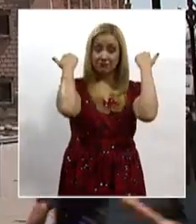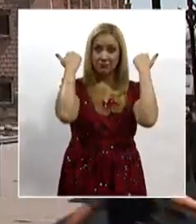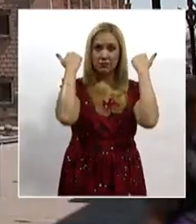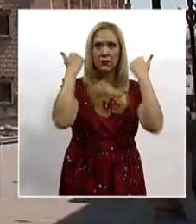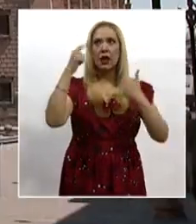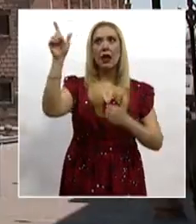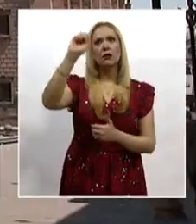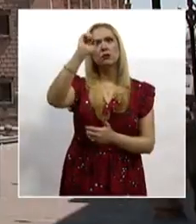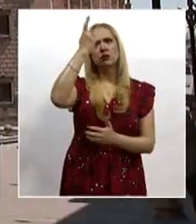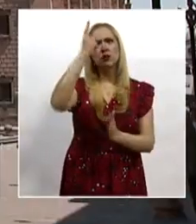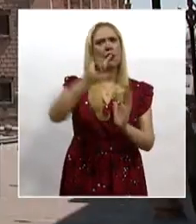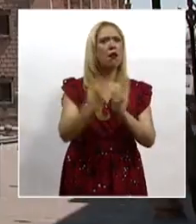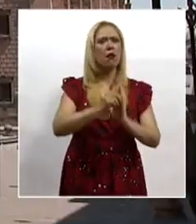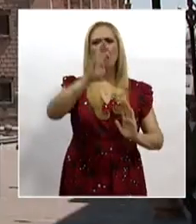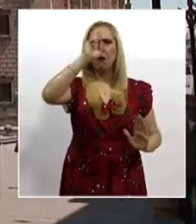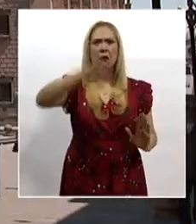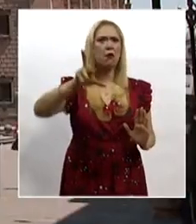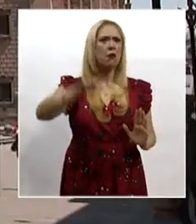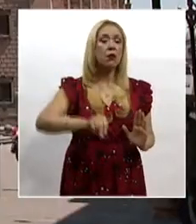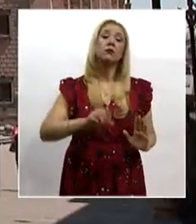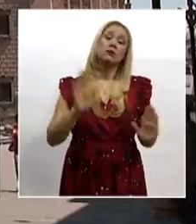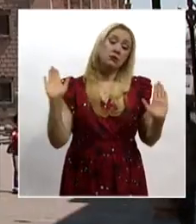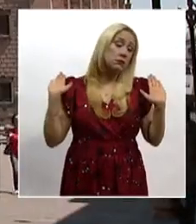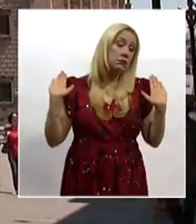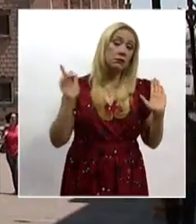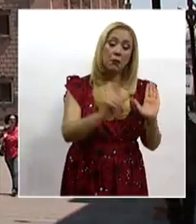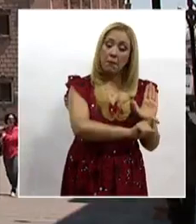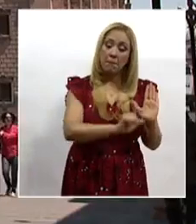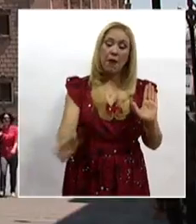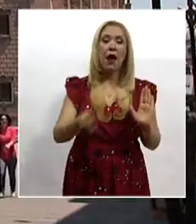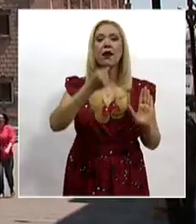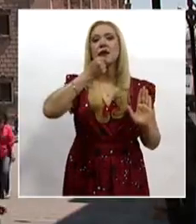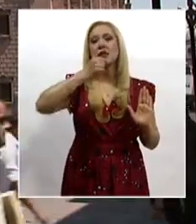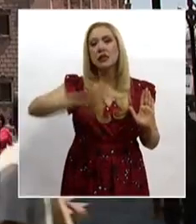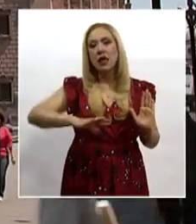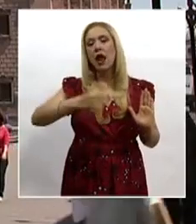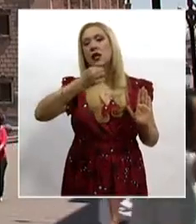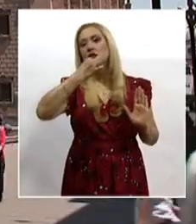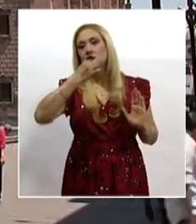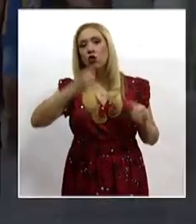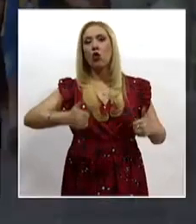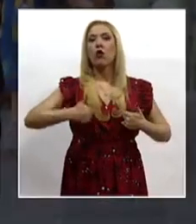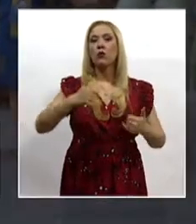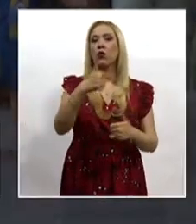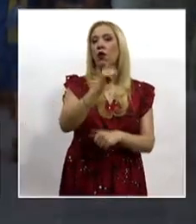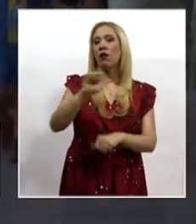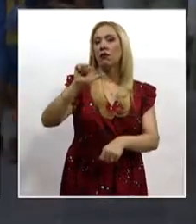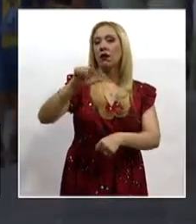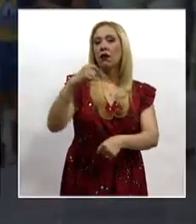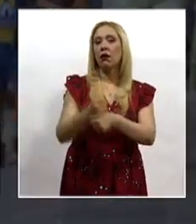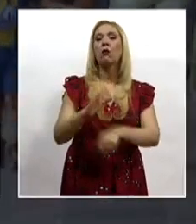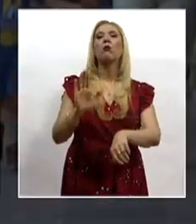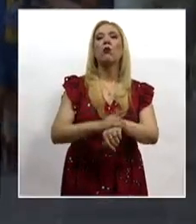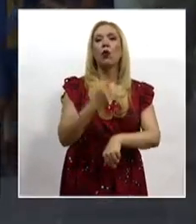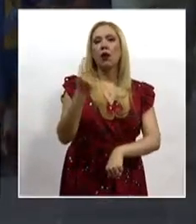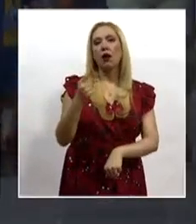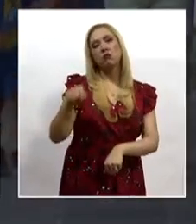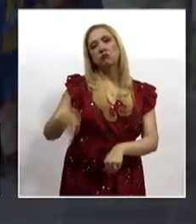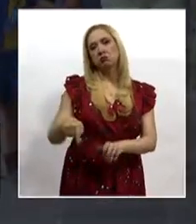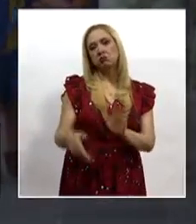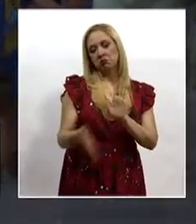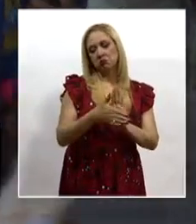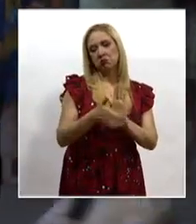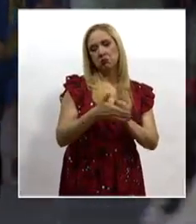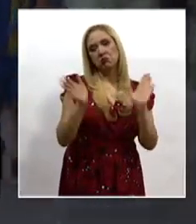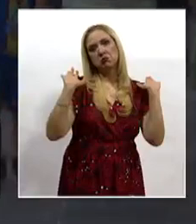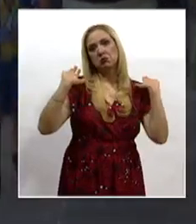Potosí. Ello con el fin de garantizar el pago de alimentos de una niña, niño o adolescente, ya que en este caso opera como garantía para que